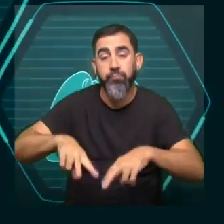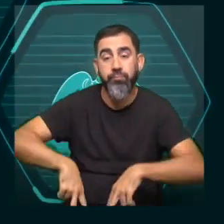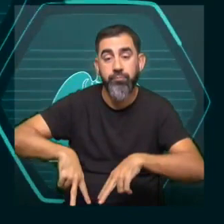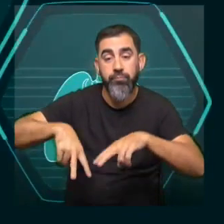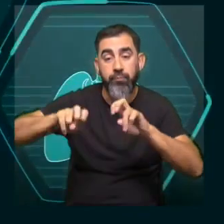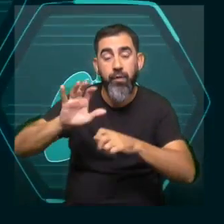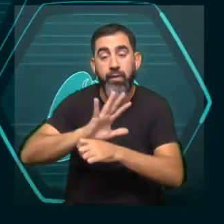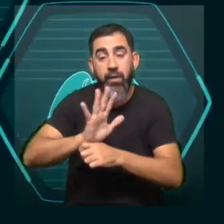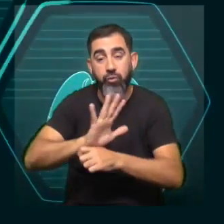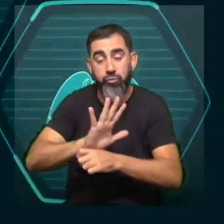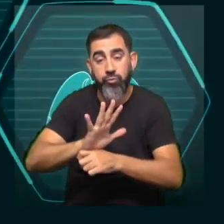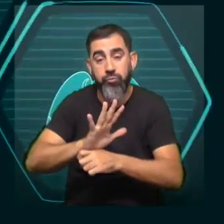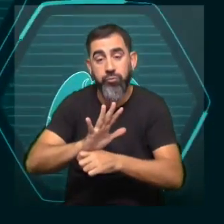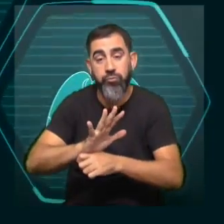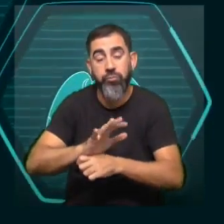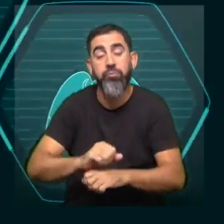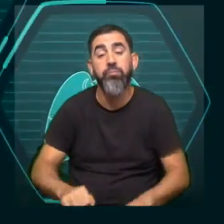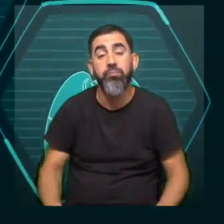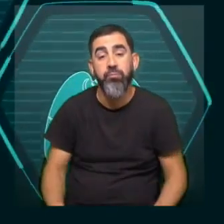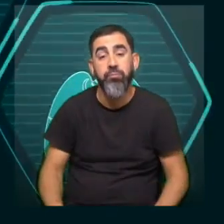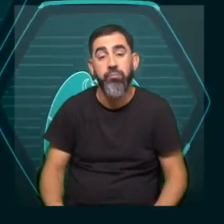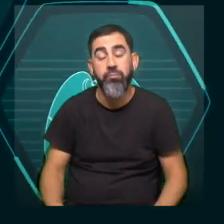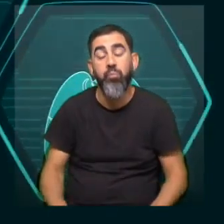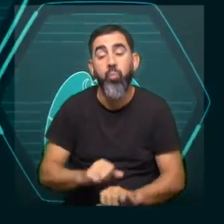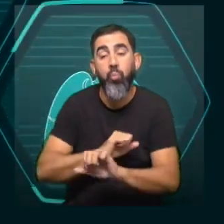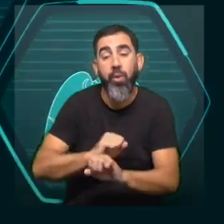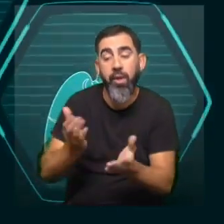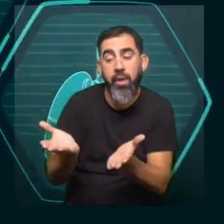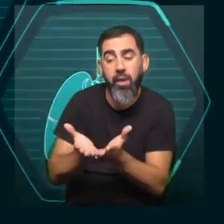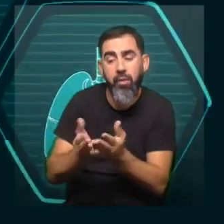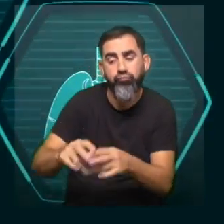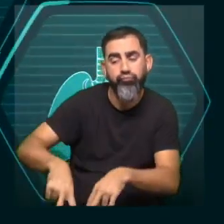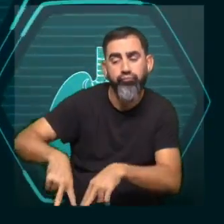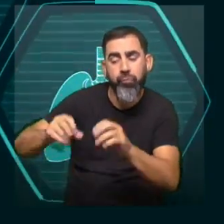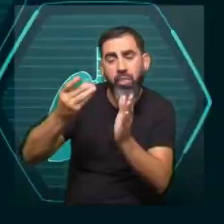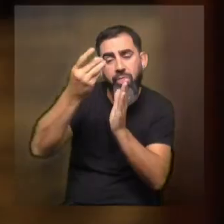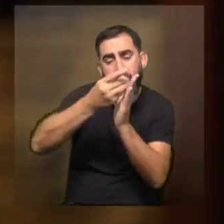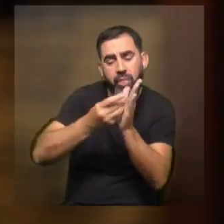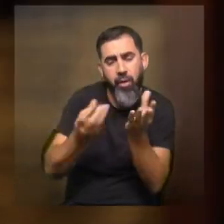biología, el hecho de poder estudiar grandes cantidades de datos